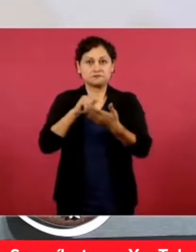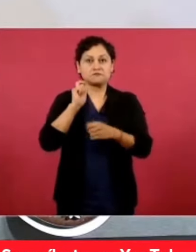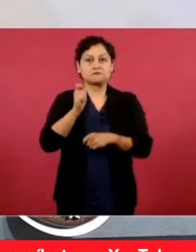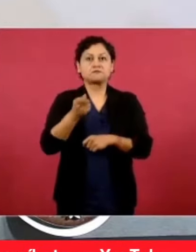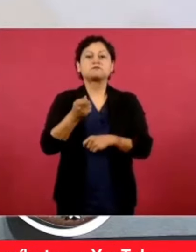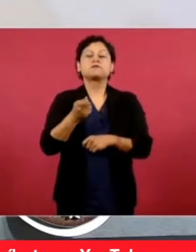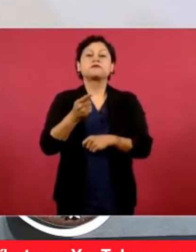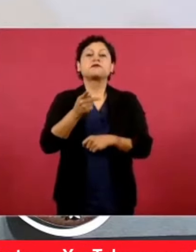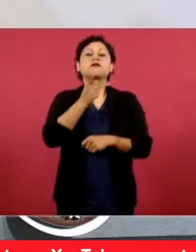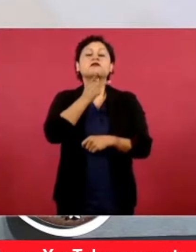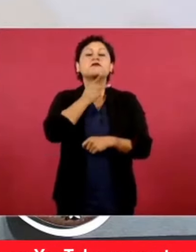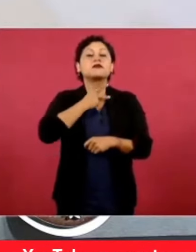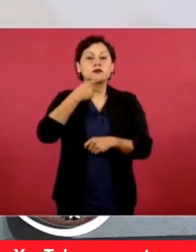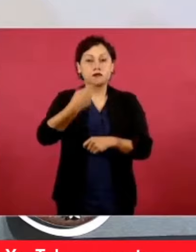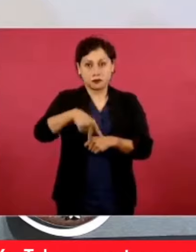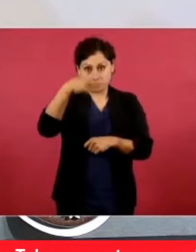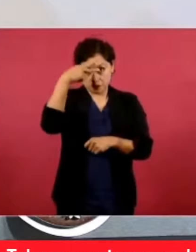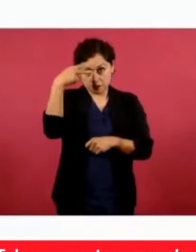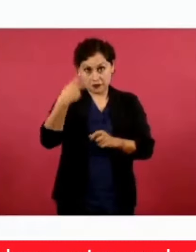la venta en